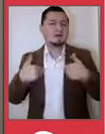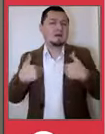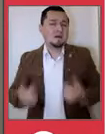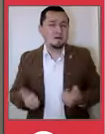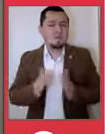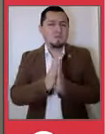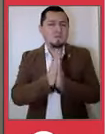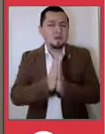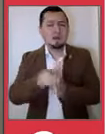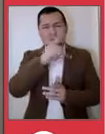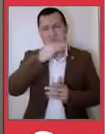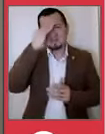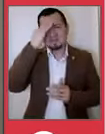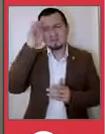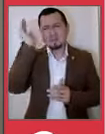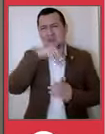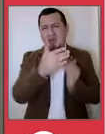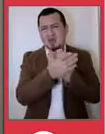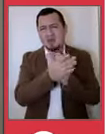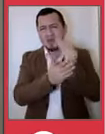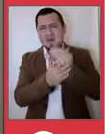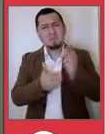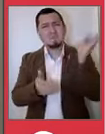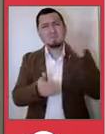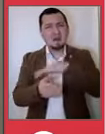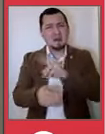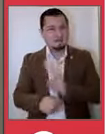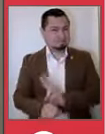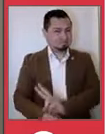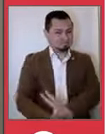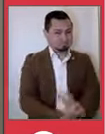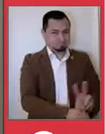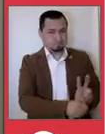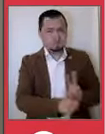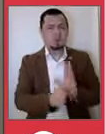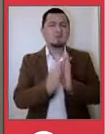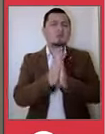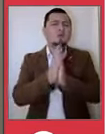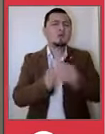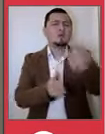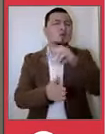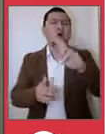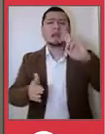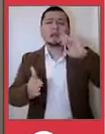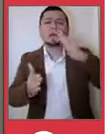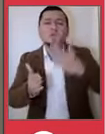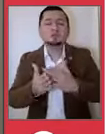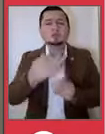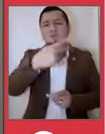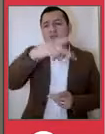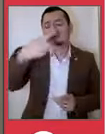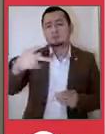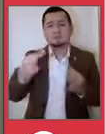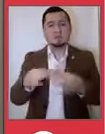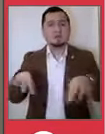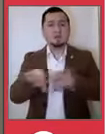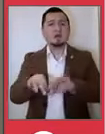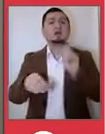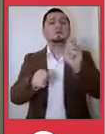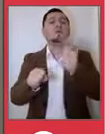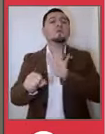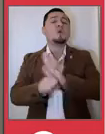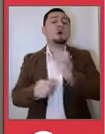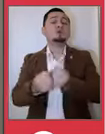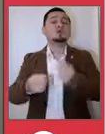no hay manera de tener un dispositivo de vigilancia si la gente no hace su parte de actividades sociales van a estar